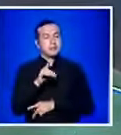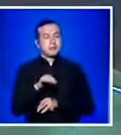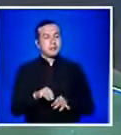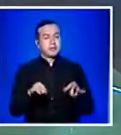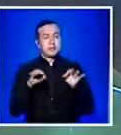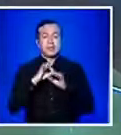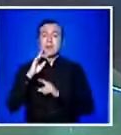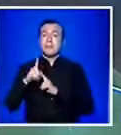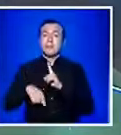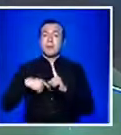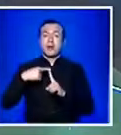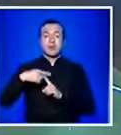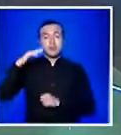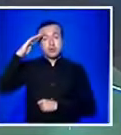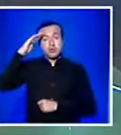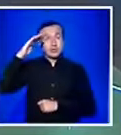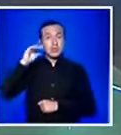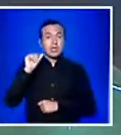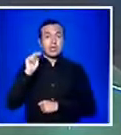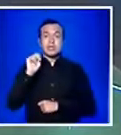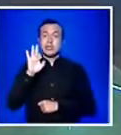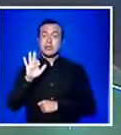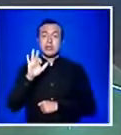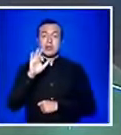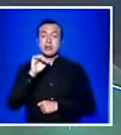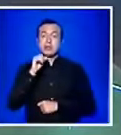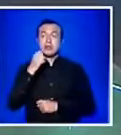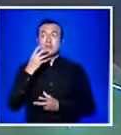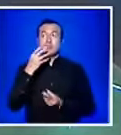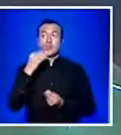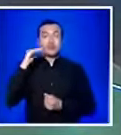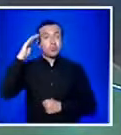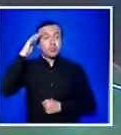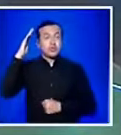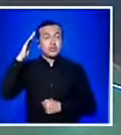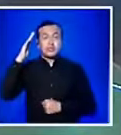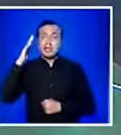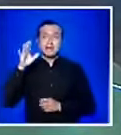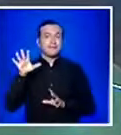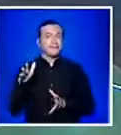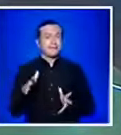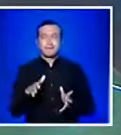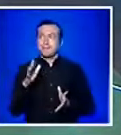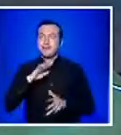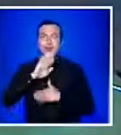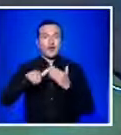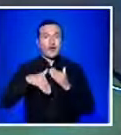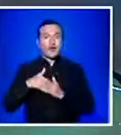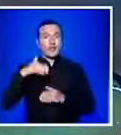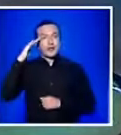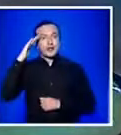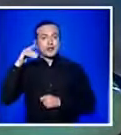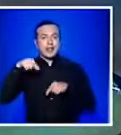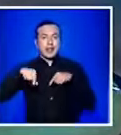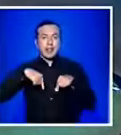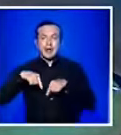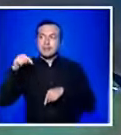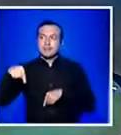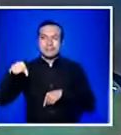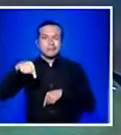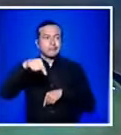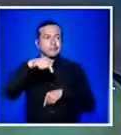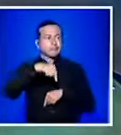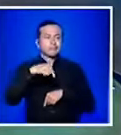Agencia Metropolitana de Tránsito ha dicho que no tiene suficiente personal para estar en todas estas intersecciones donde los semáforos no